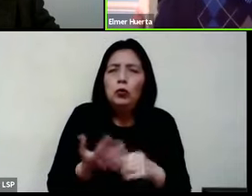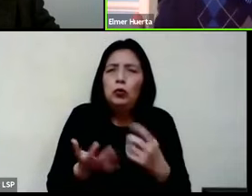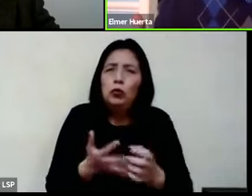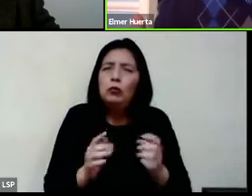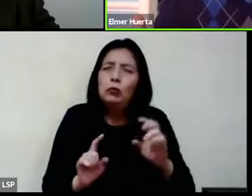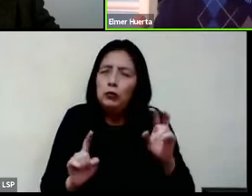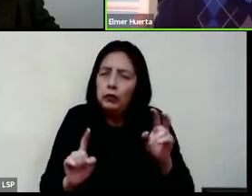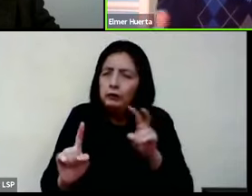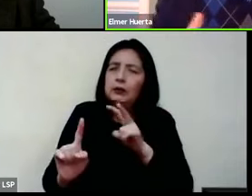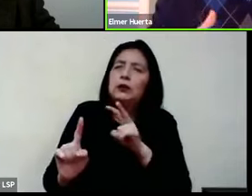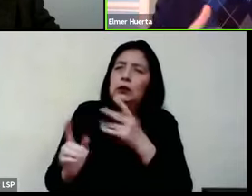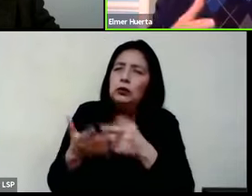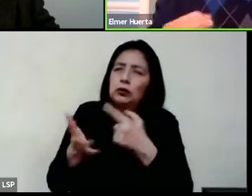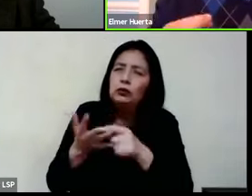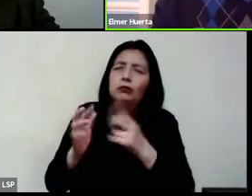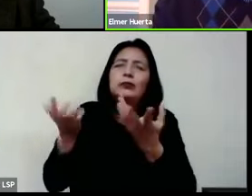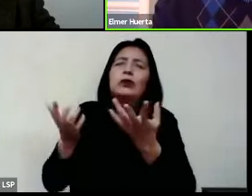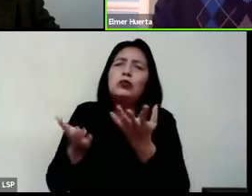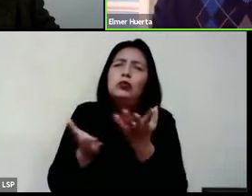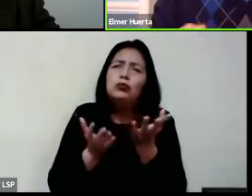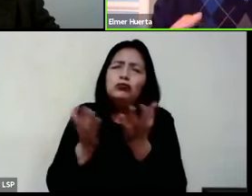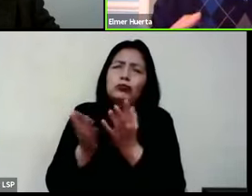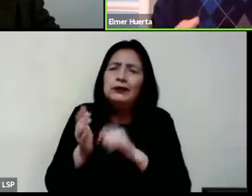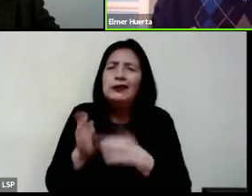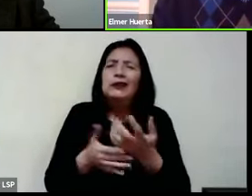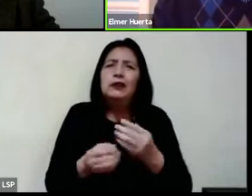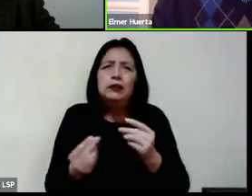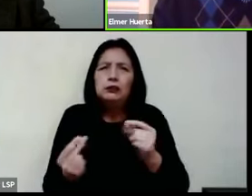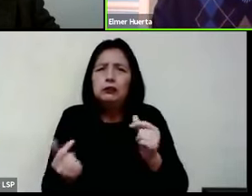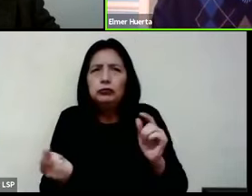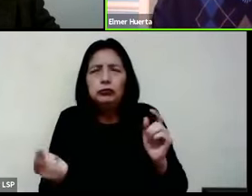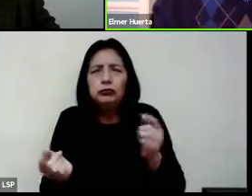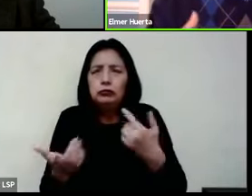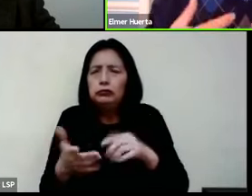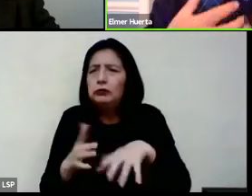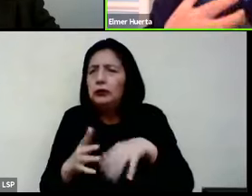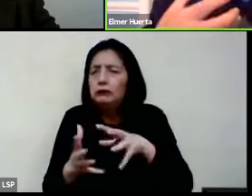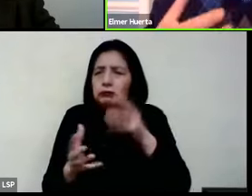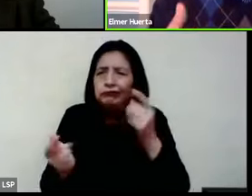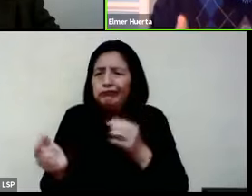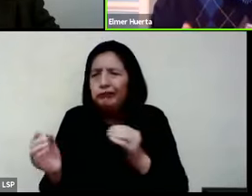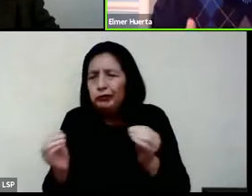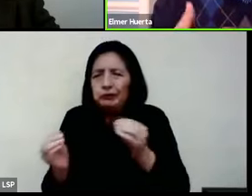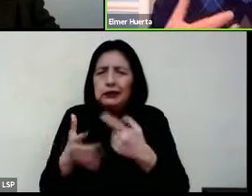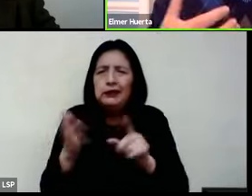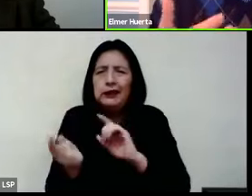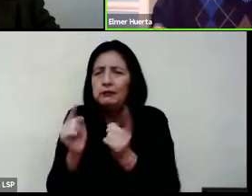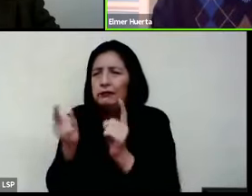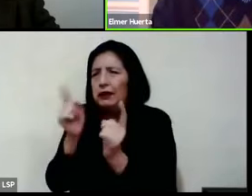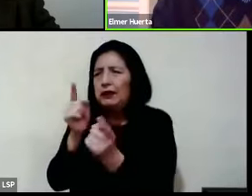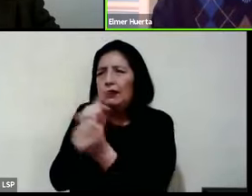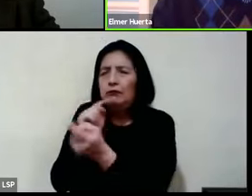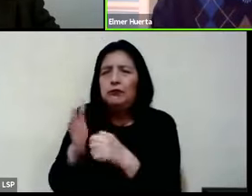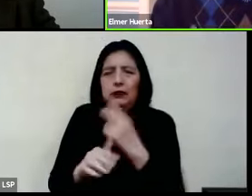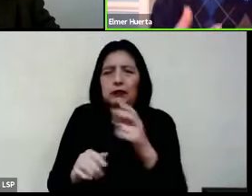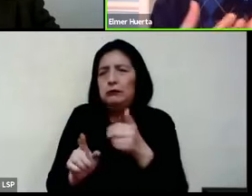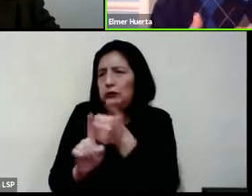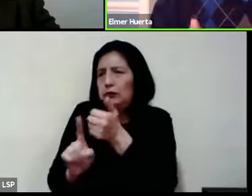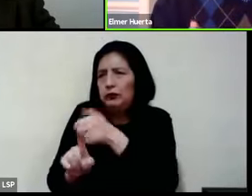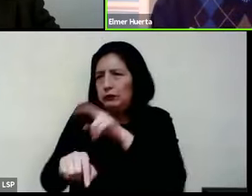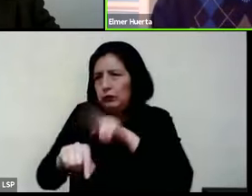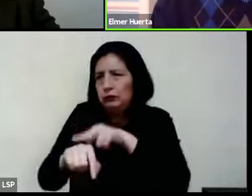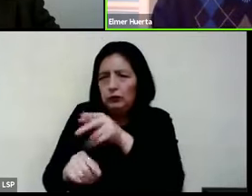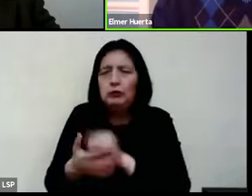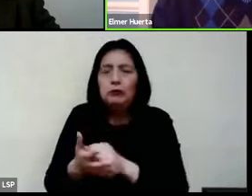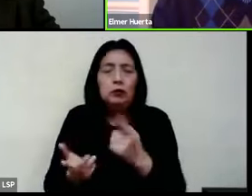una disciplina que es dinámica en su naturaleza, que es cambiante en su naturaleza.